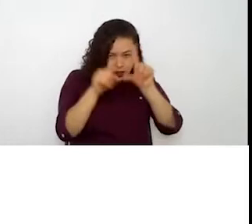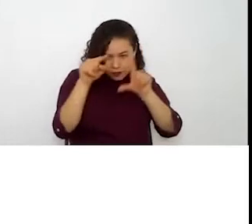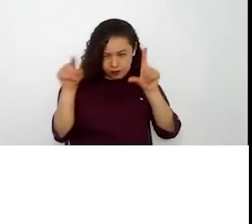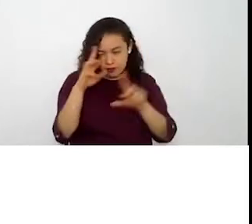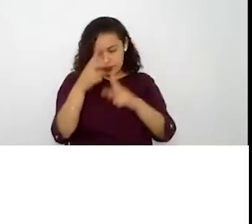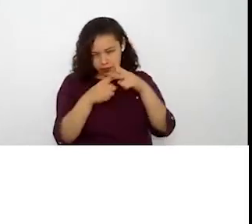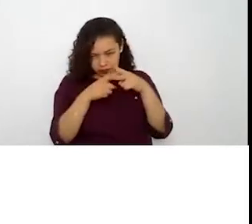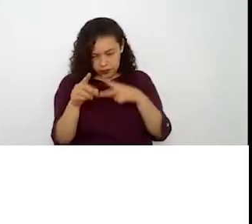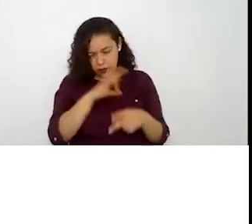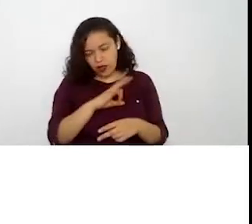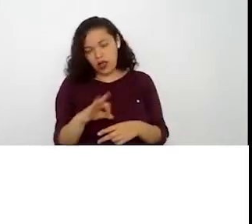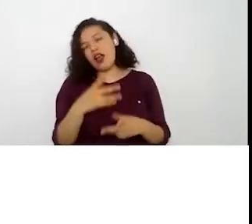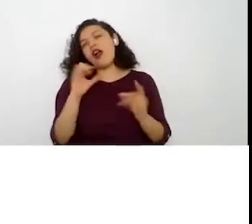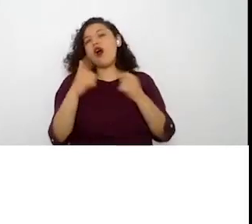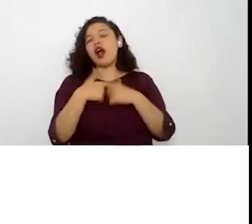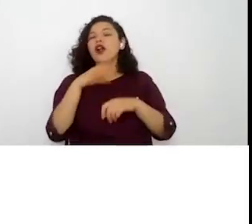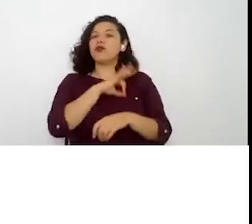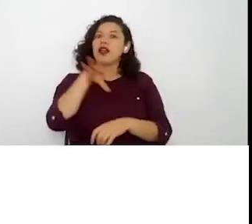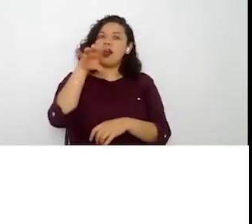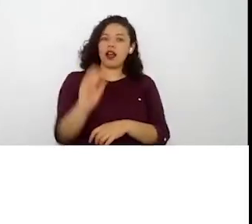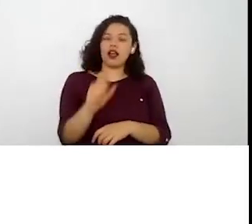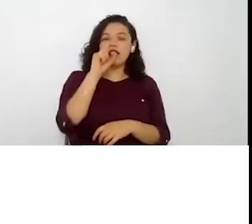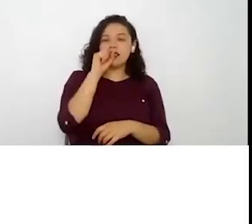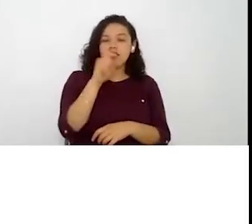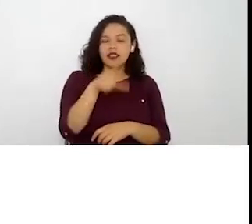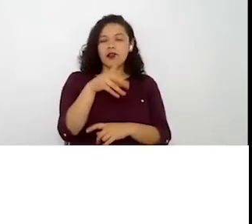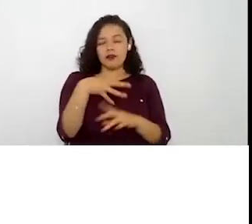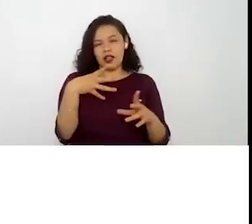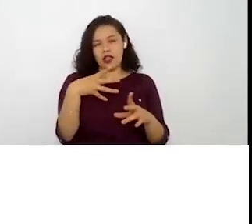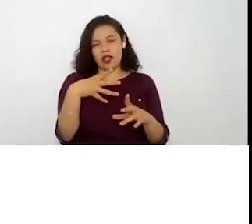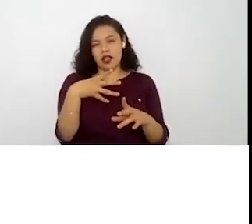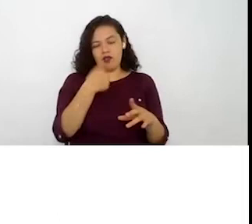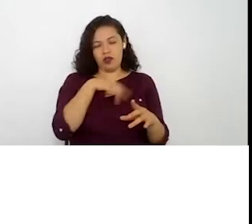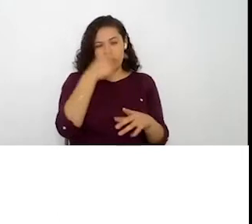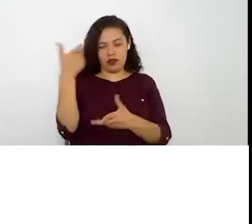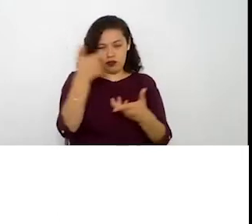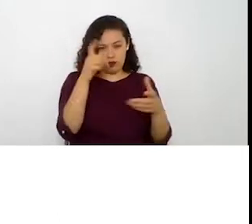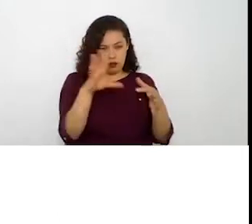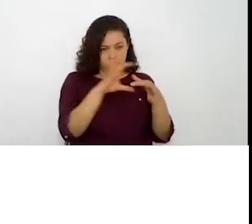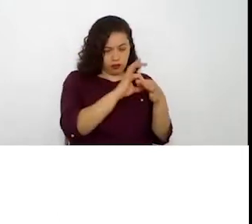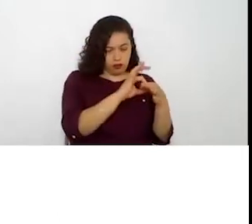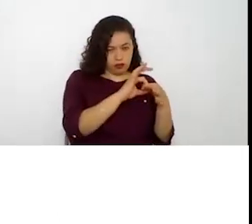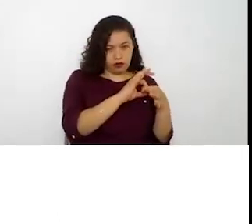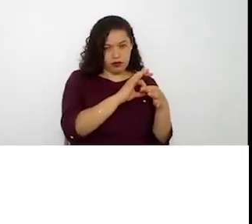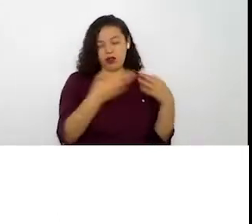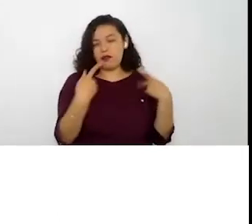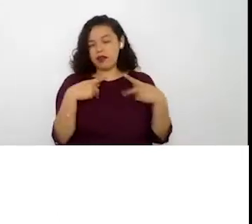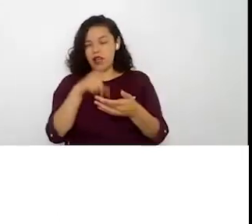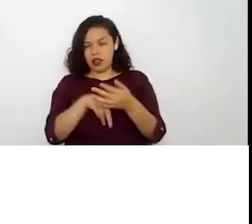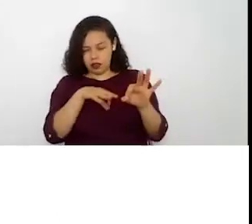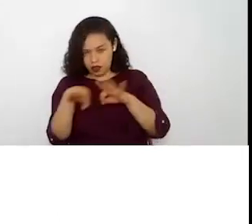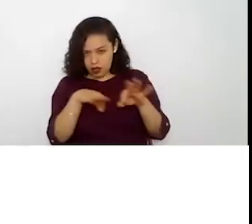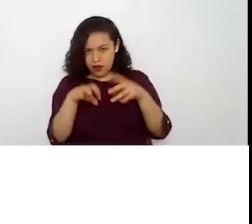por supuesto Esto va a estar íntimamente relacionado con nuestro presupuesto con nuestro recurso humano con